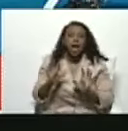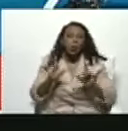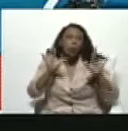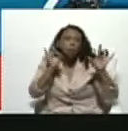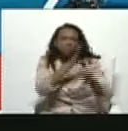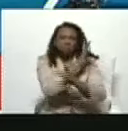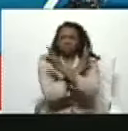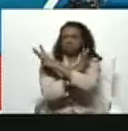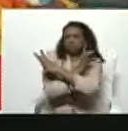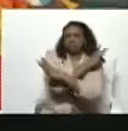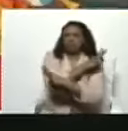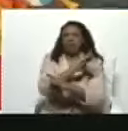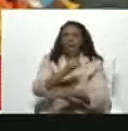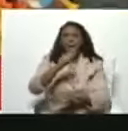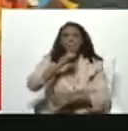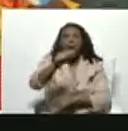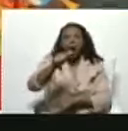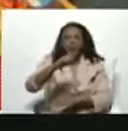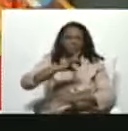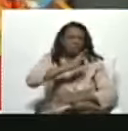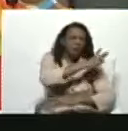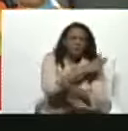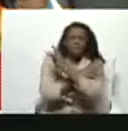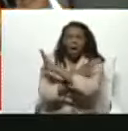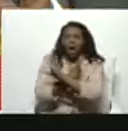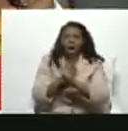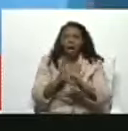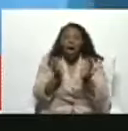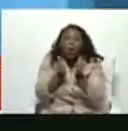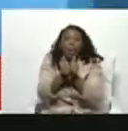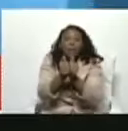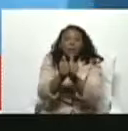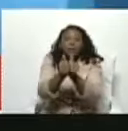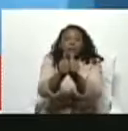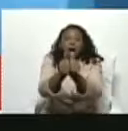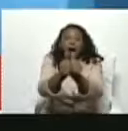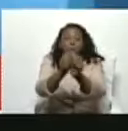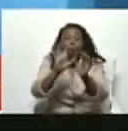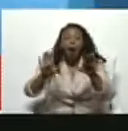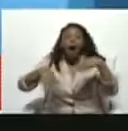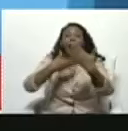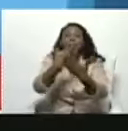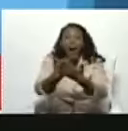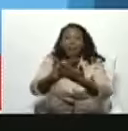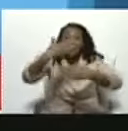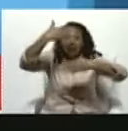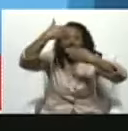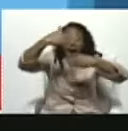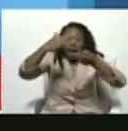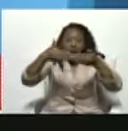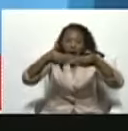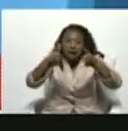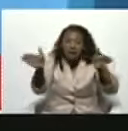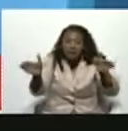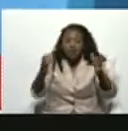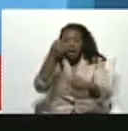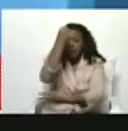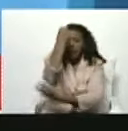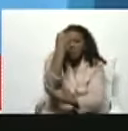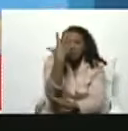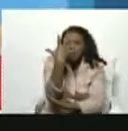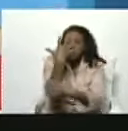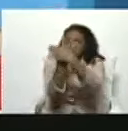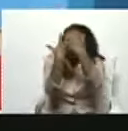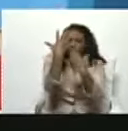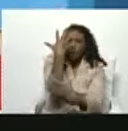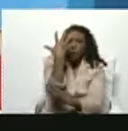repeler esa... Uh-huh. Esa maldad, pues. Ok, y acompañarlos a acercarse a nuestro Señor. Hacia el Santísimo Sacramento. Quiero que me cuentes